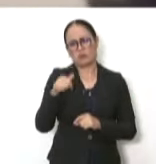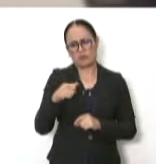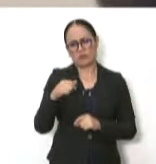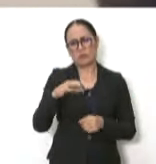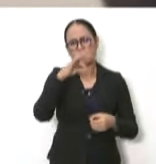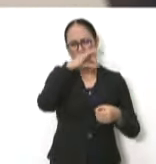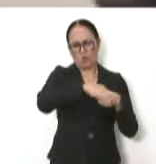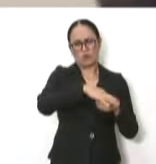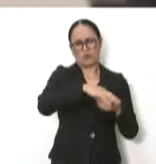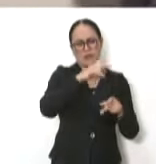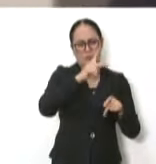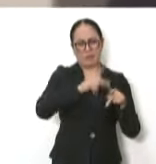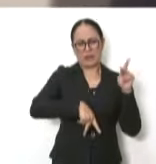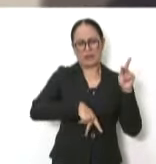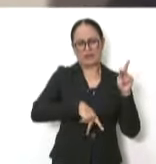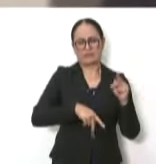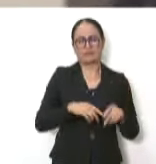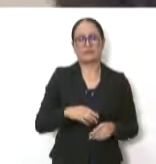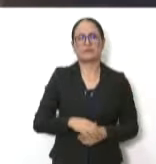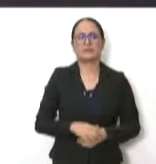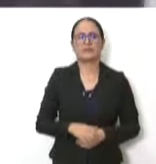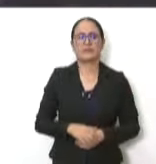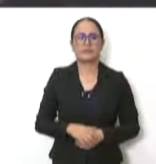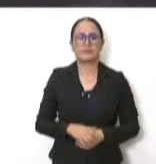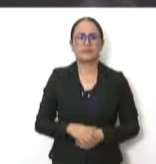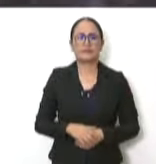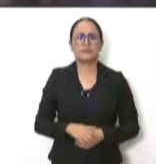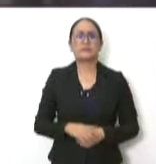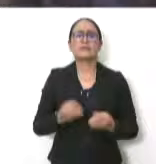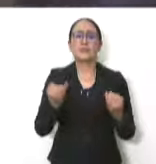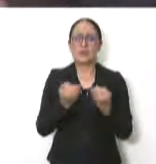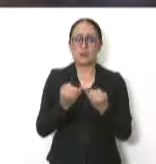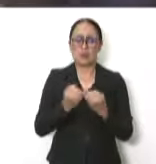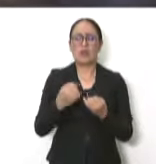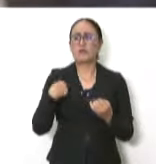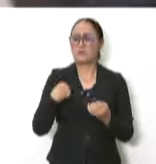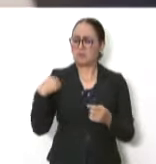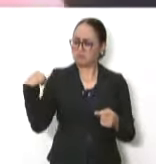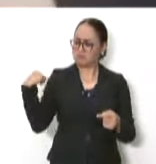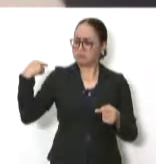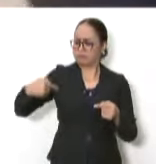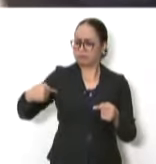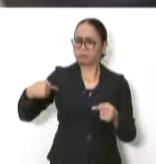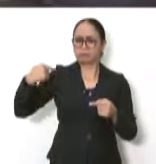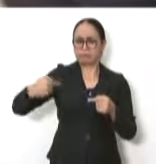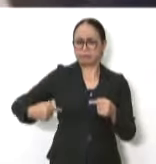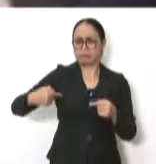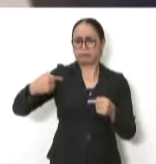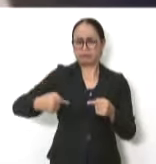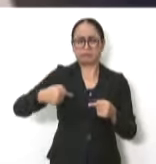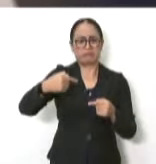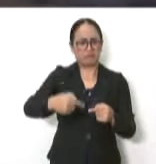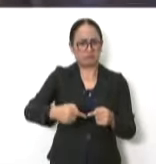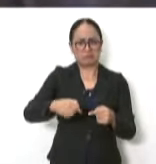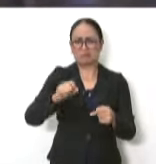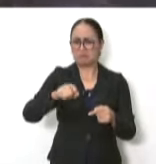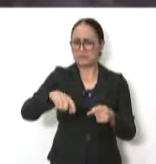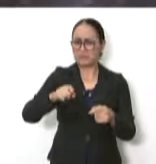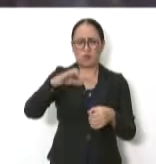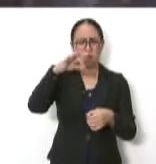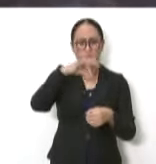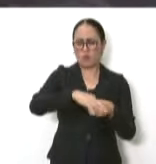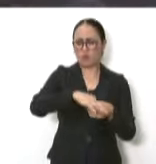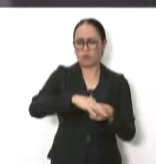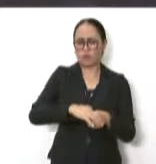Y otro, pues que, digamos, ya yo he venido presentando como voto particular y que veo que